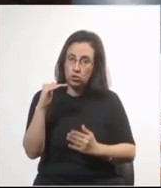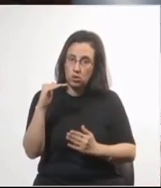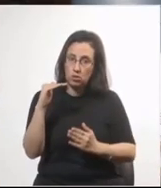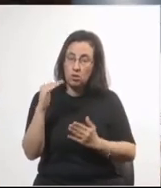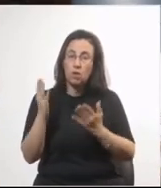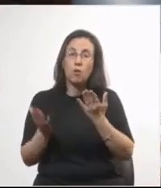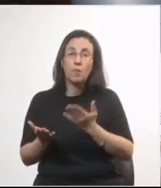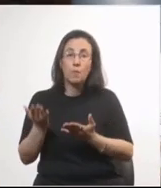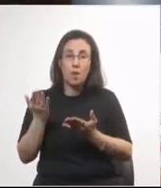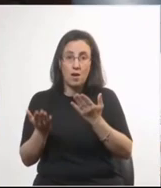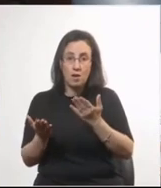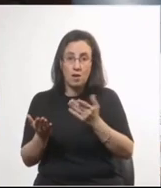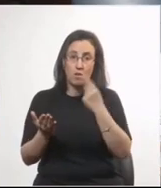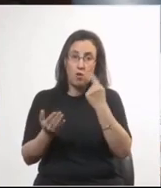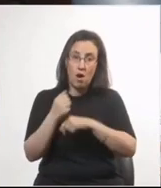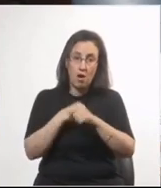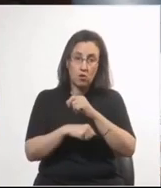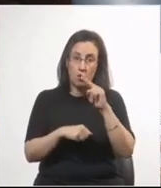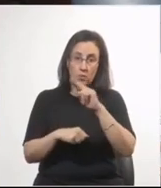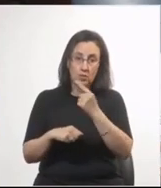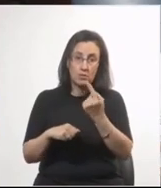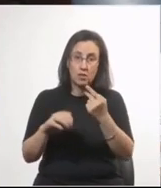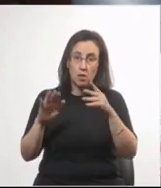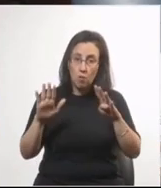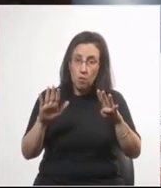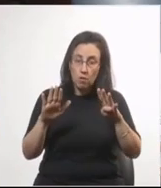lo que era en el 2019.